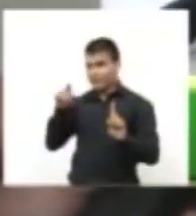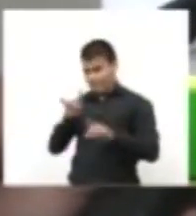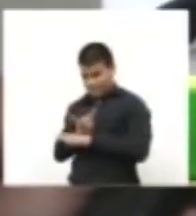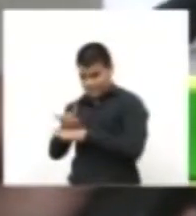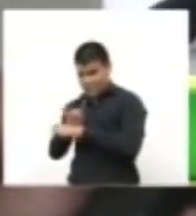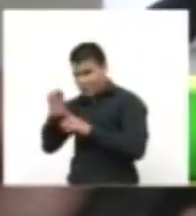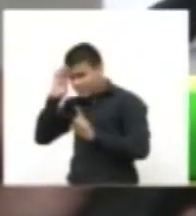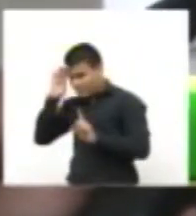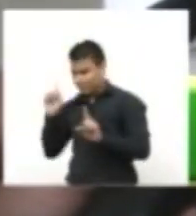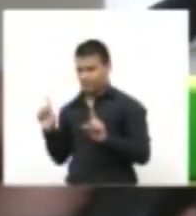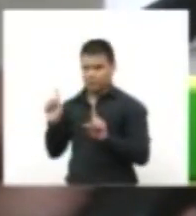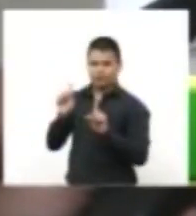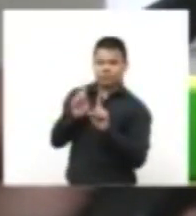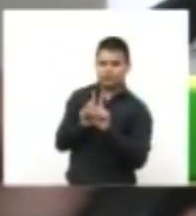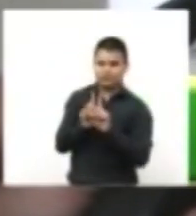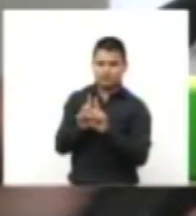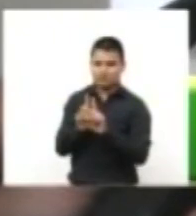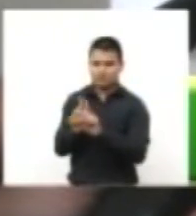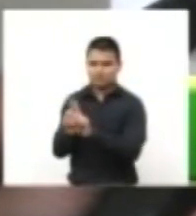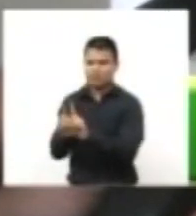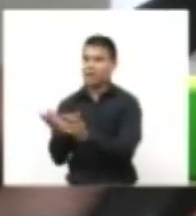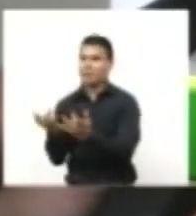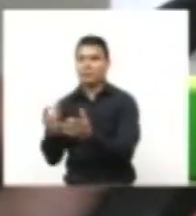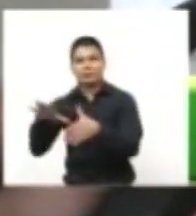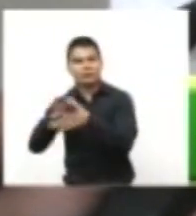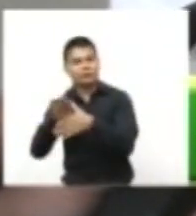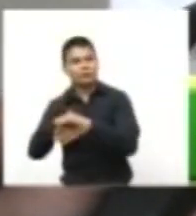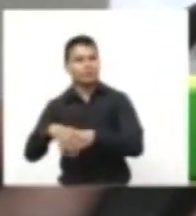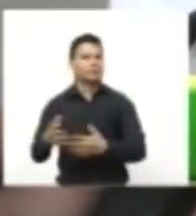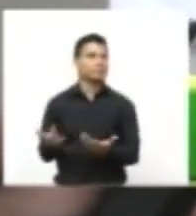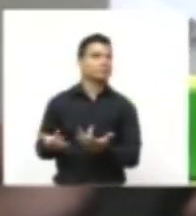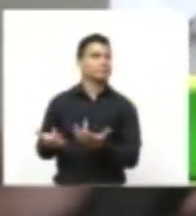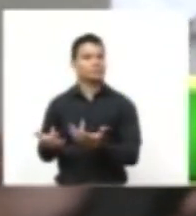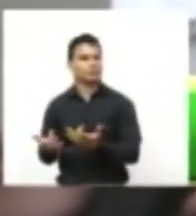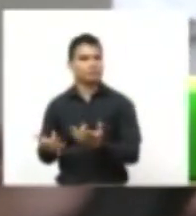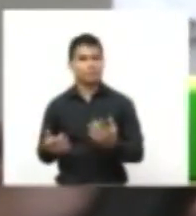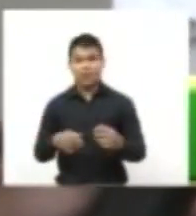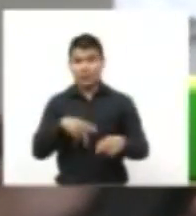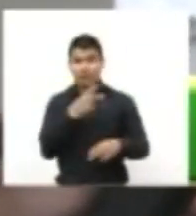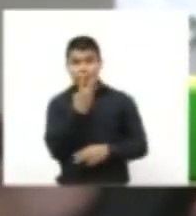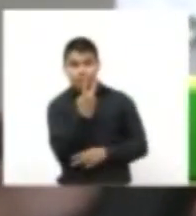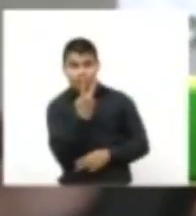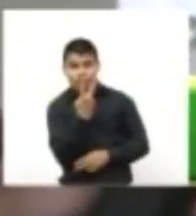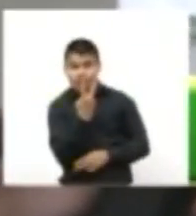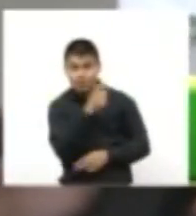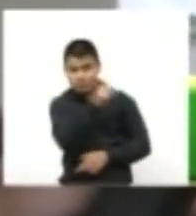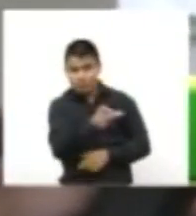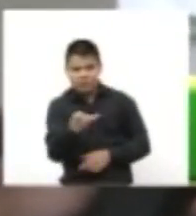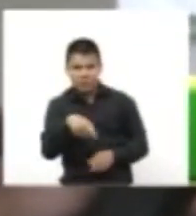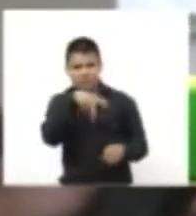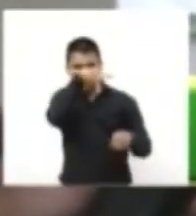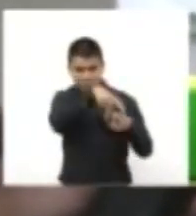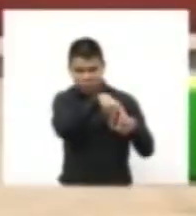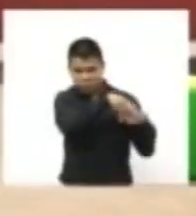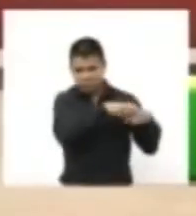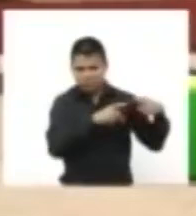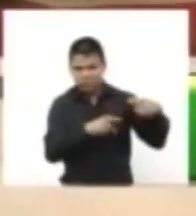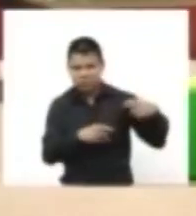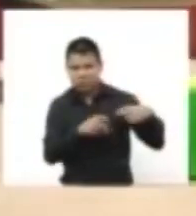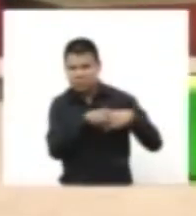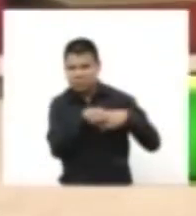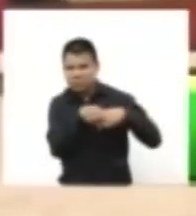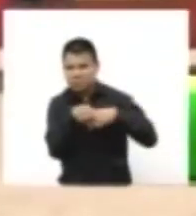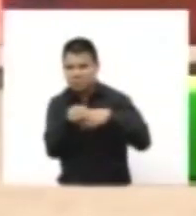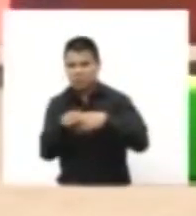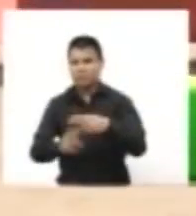esperando un taxi, es abordada por unos delincuentes en motocicleta, quien la intimidan con arma de fuego. Según